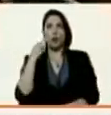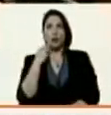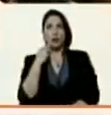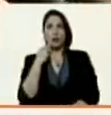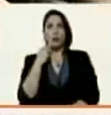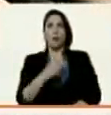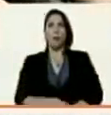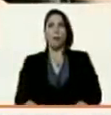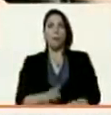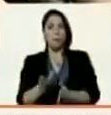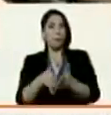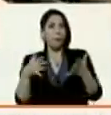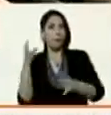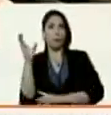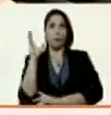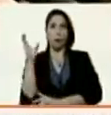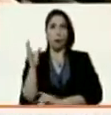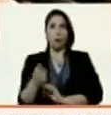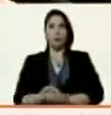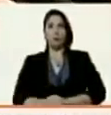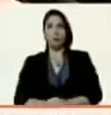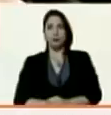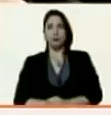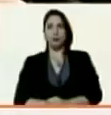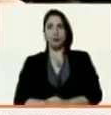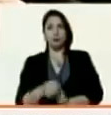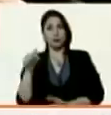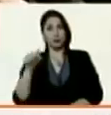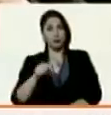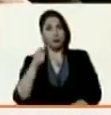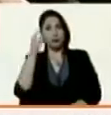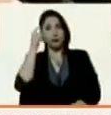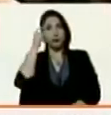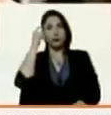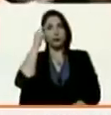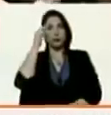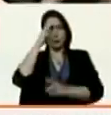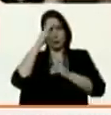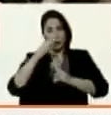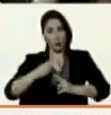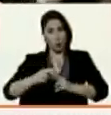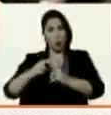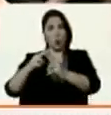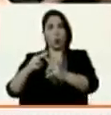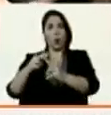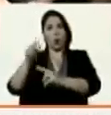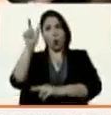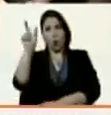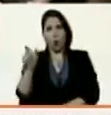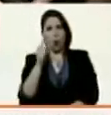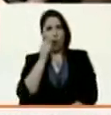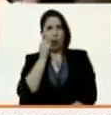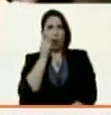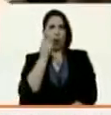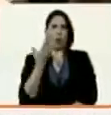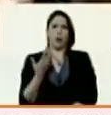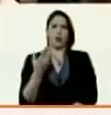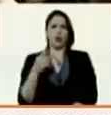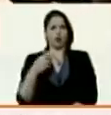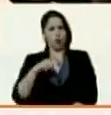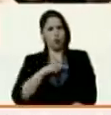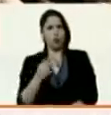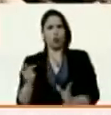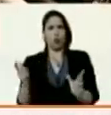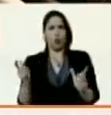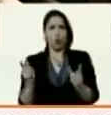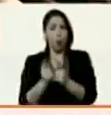gran colombia y hoy día rendirle homenaje a la palabra de los quedamos cortos aunque damos por todos los días porque